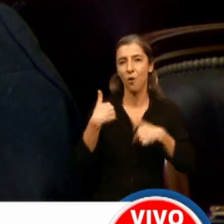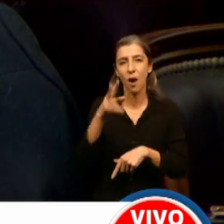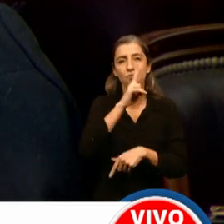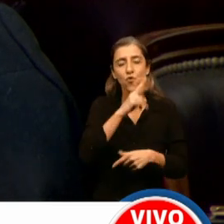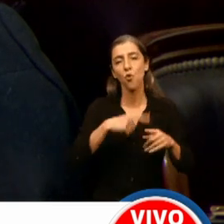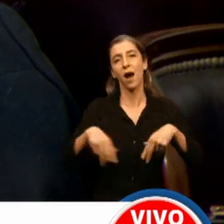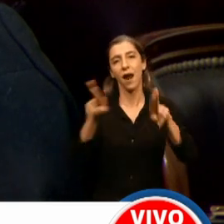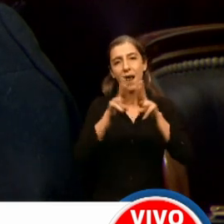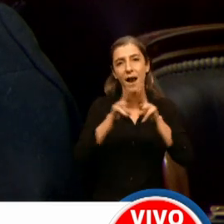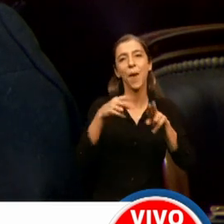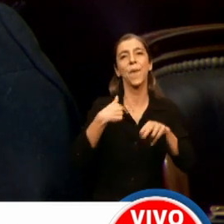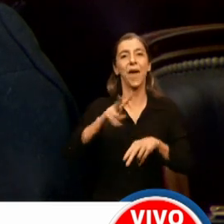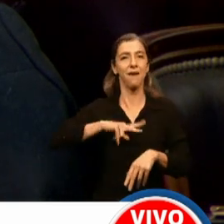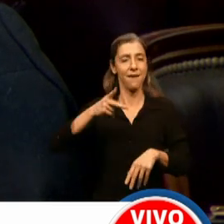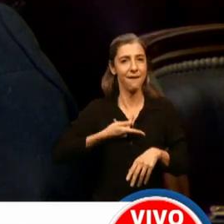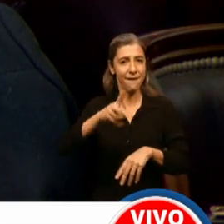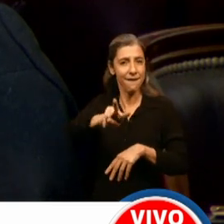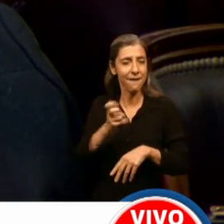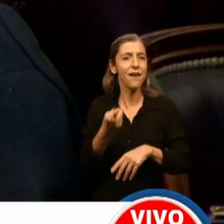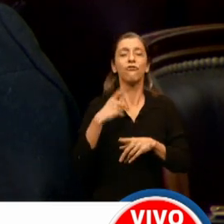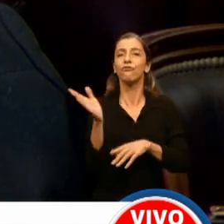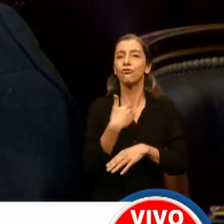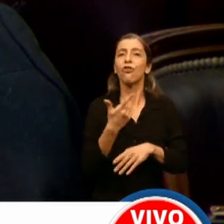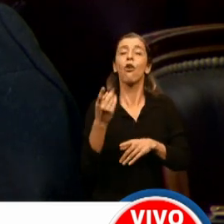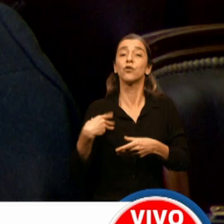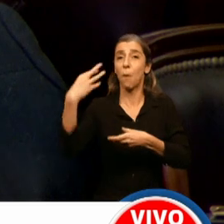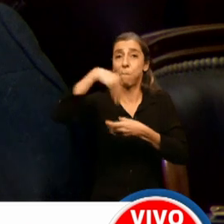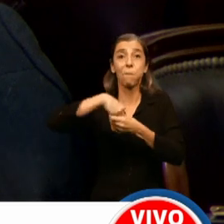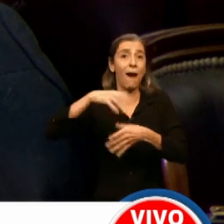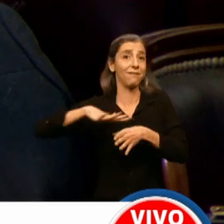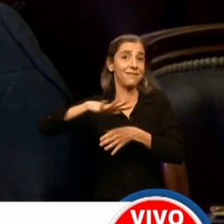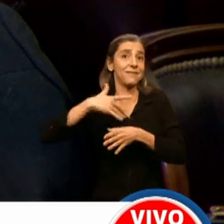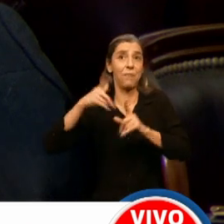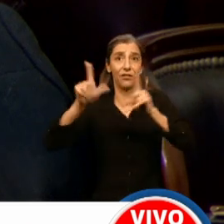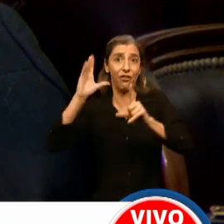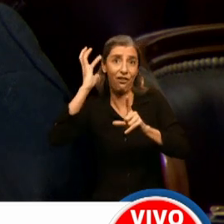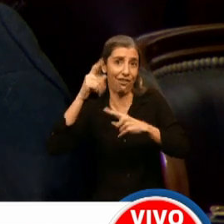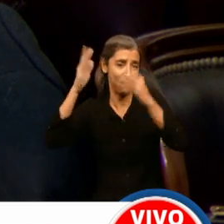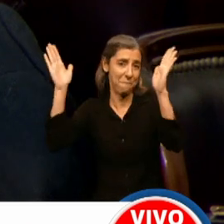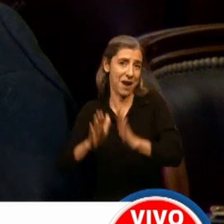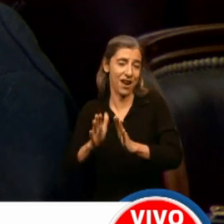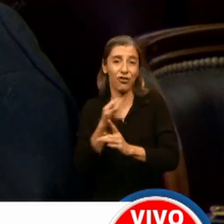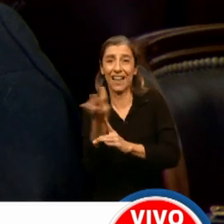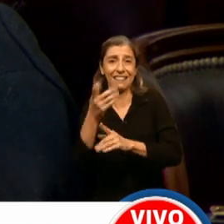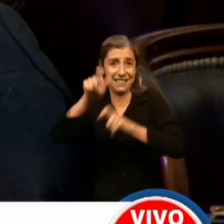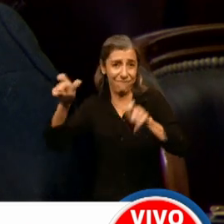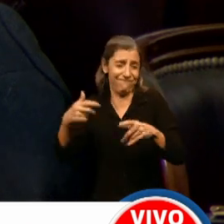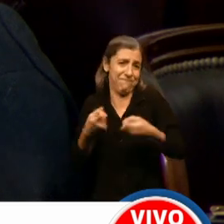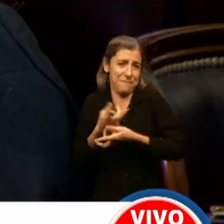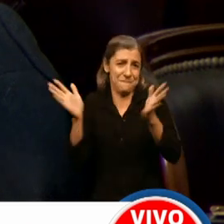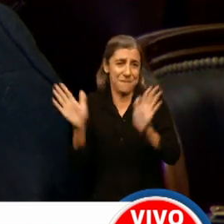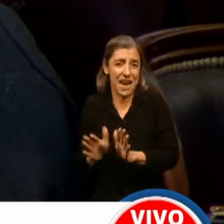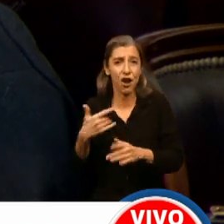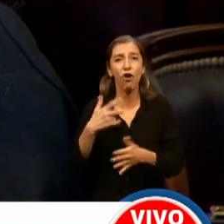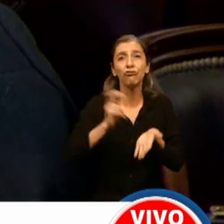travestis y trans tenemos una participación mucho menor en los medios qué porcentaje de las noticias son